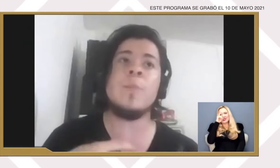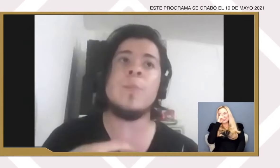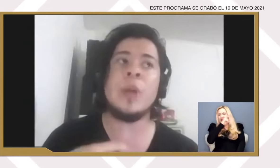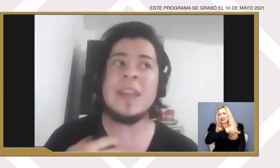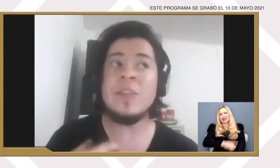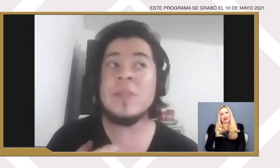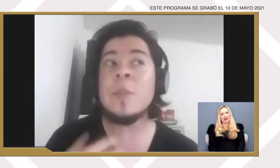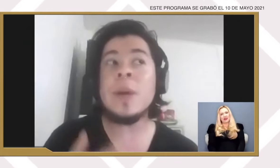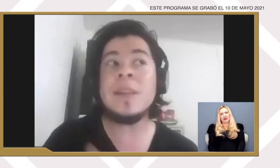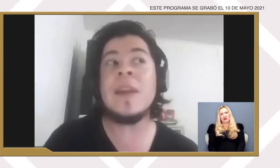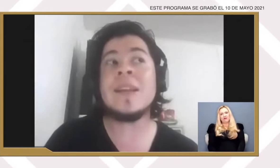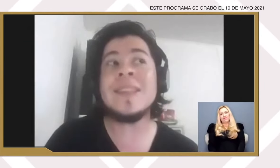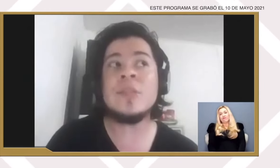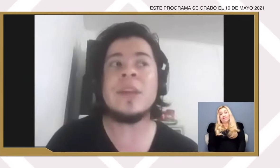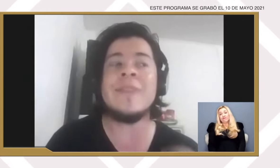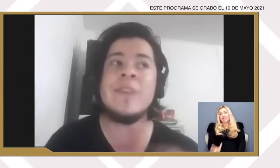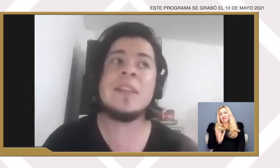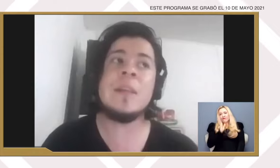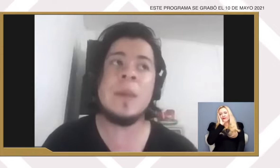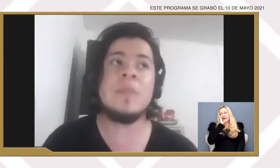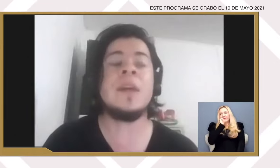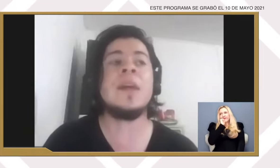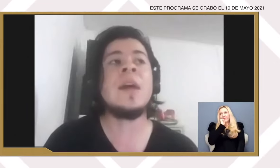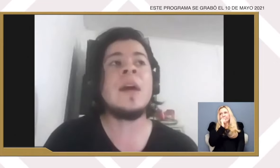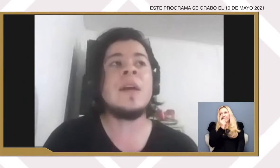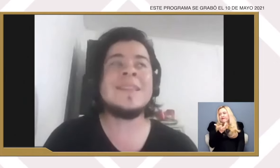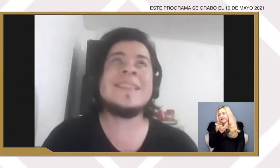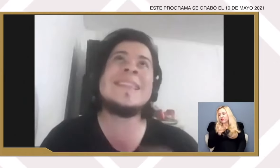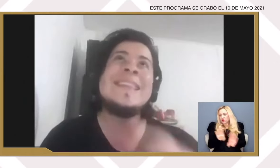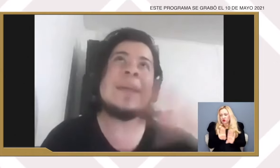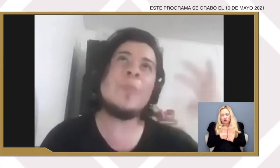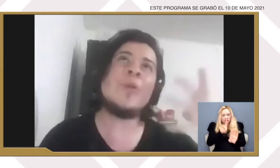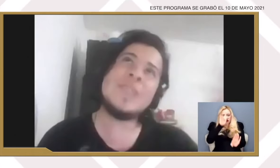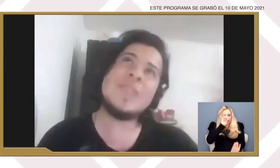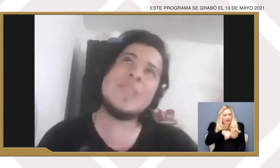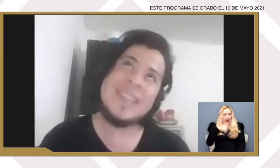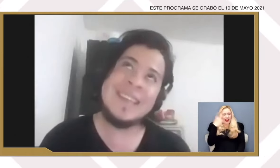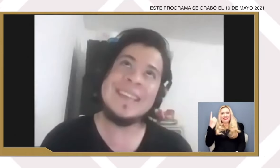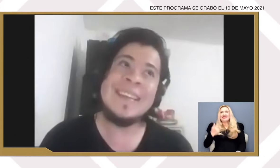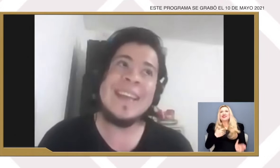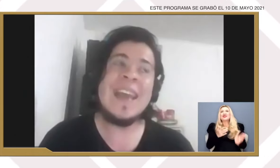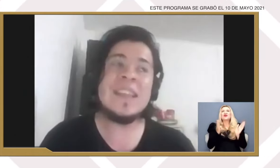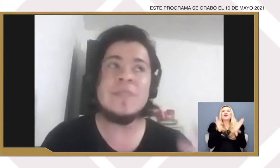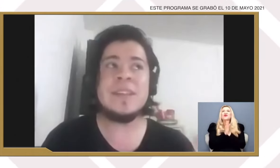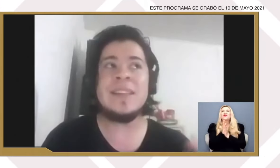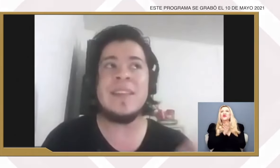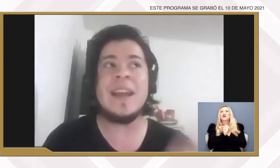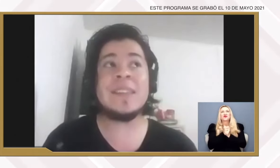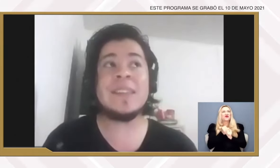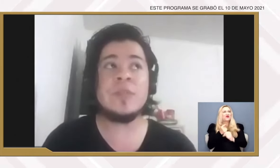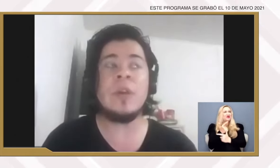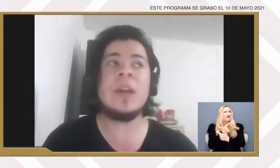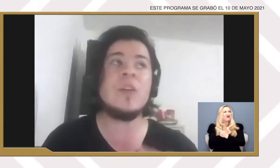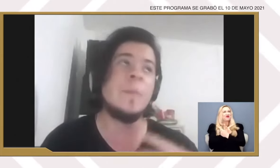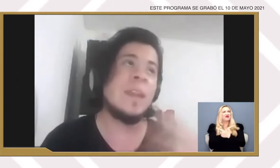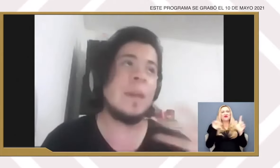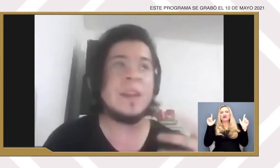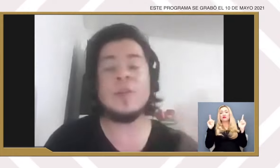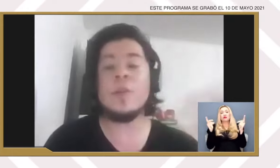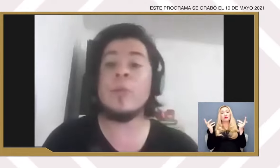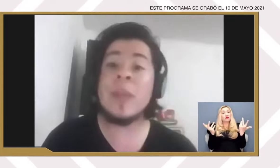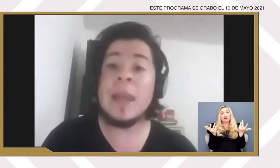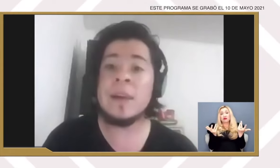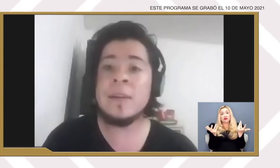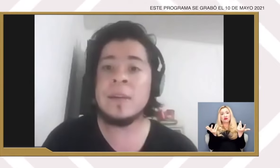qué? Porque no se puede tener acceso tan fácilmente si de por sí es difícil tener acceso a un